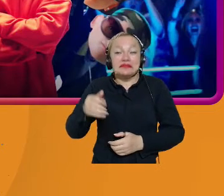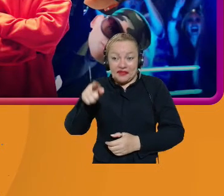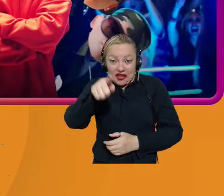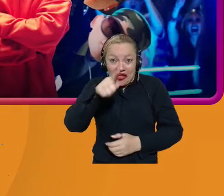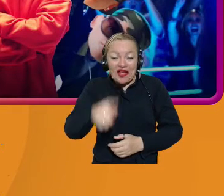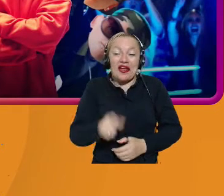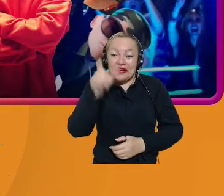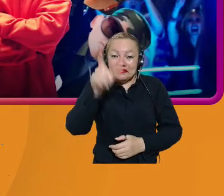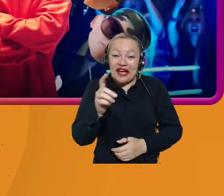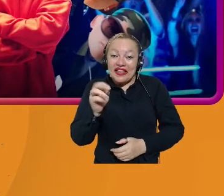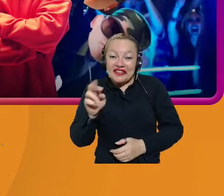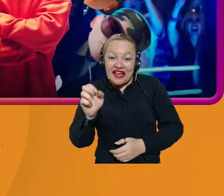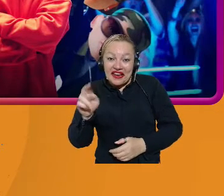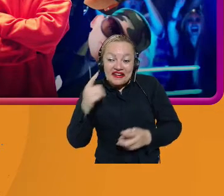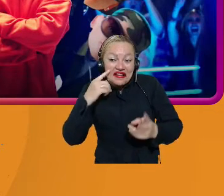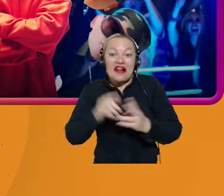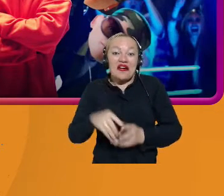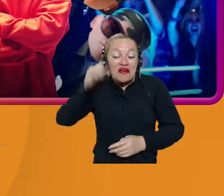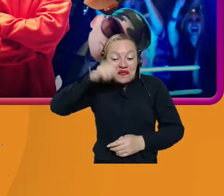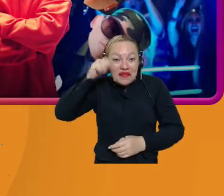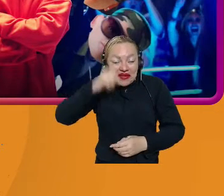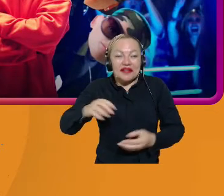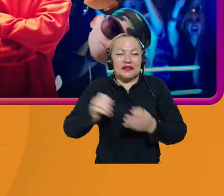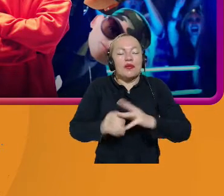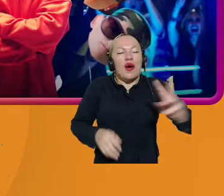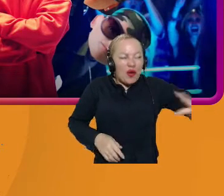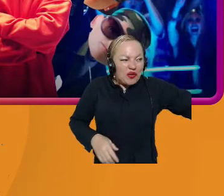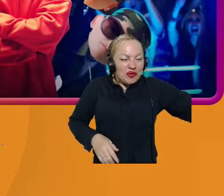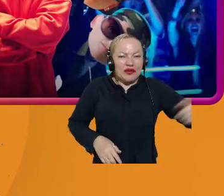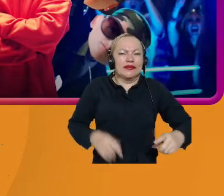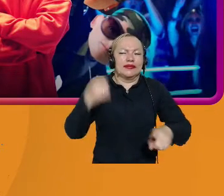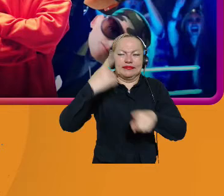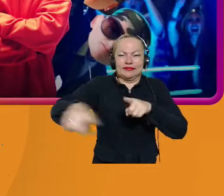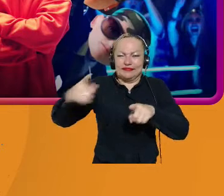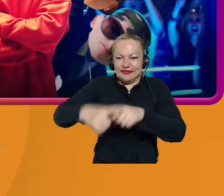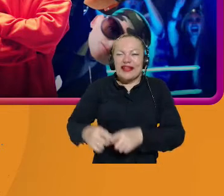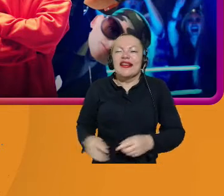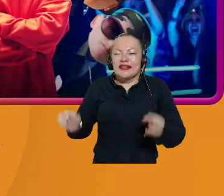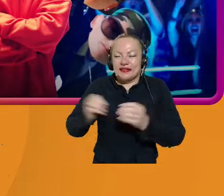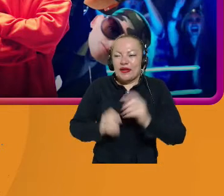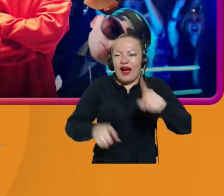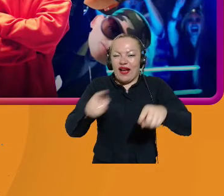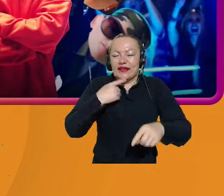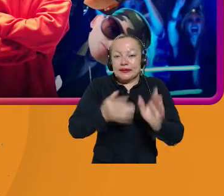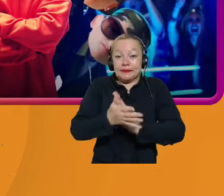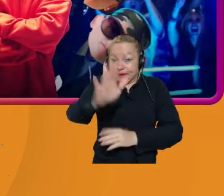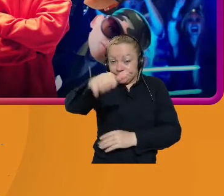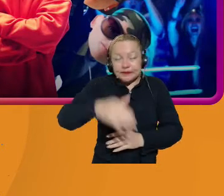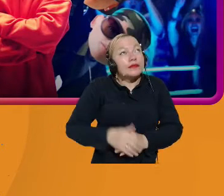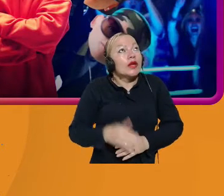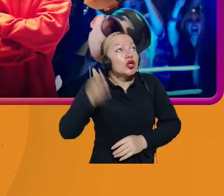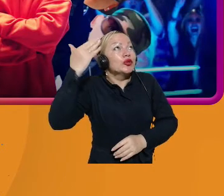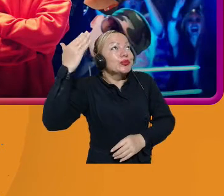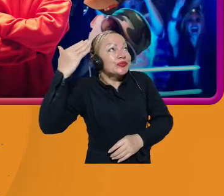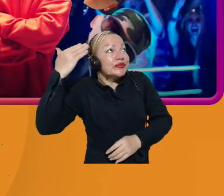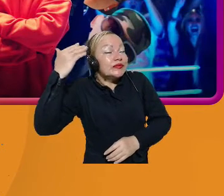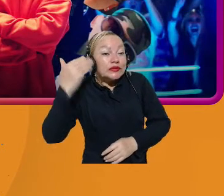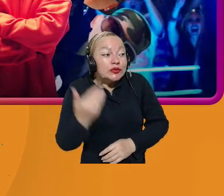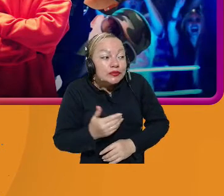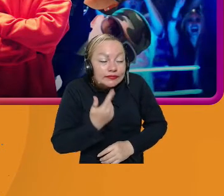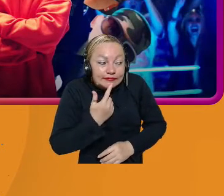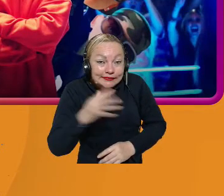película. Héctor el Father tiene película. Y muchos otros que deben tener película. Por ahí, en estos días creo que se estrena la película